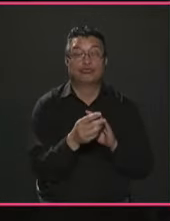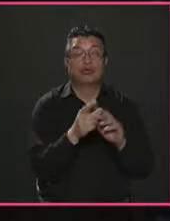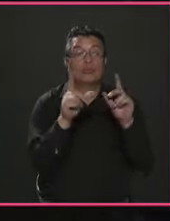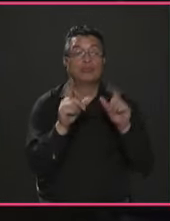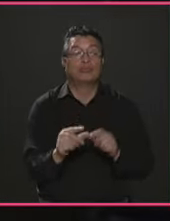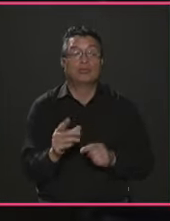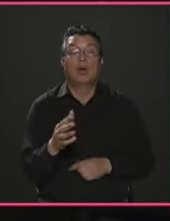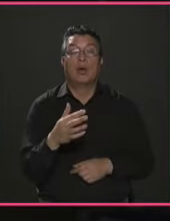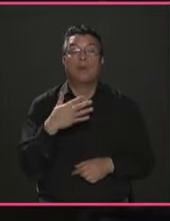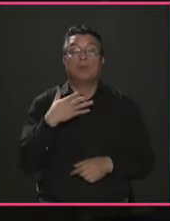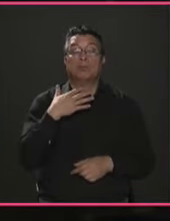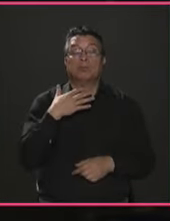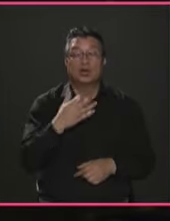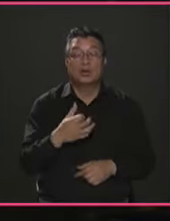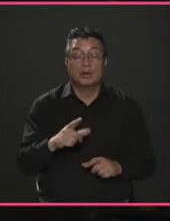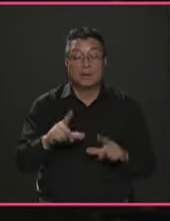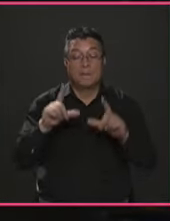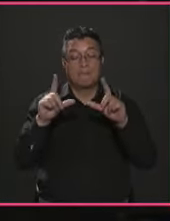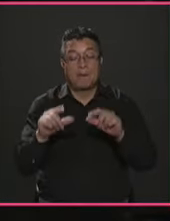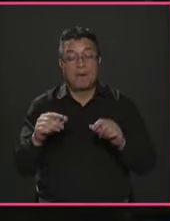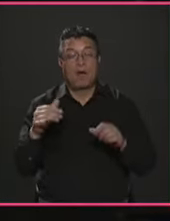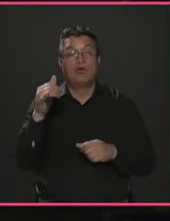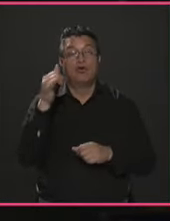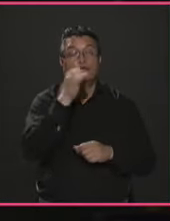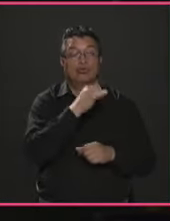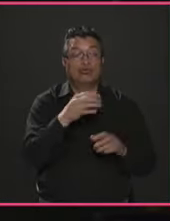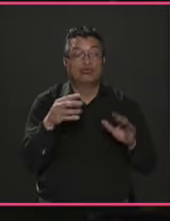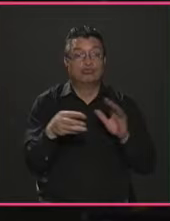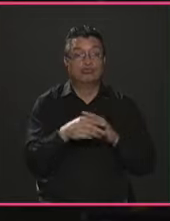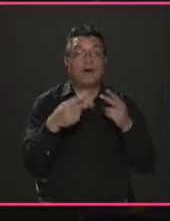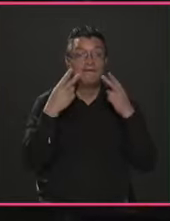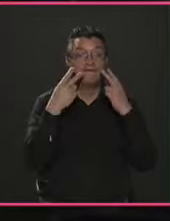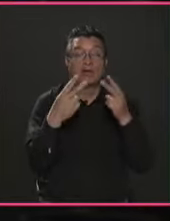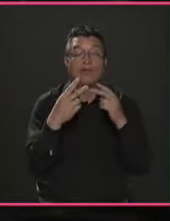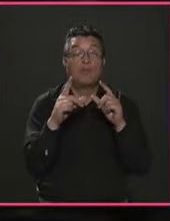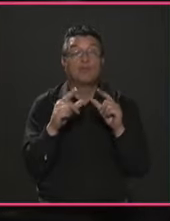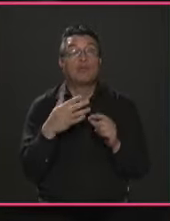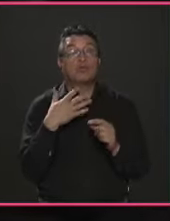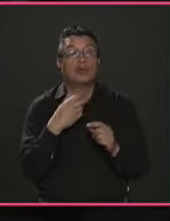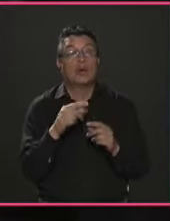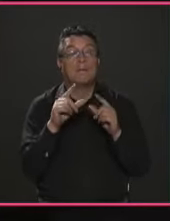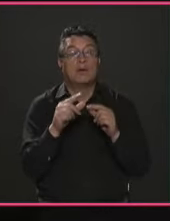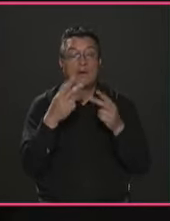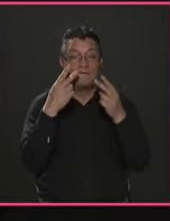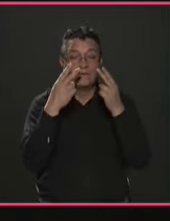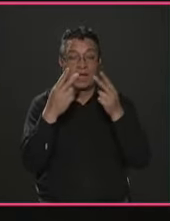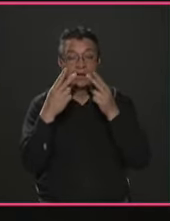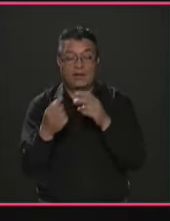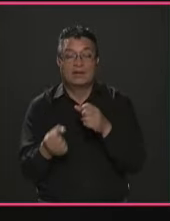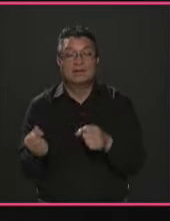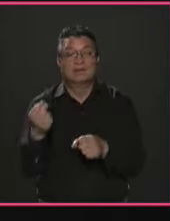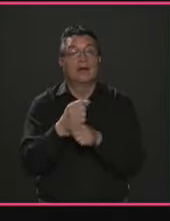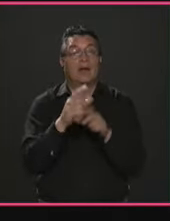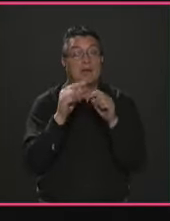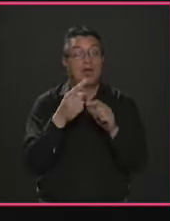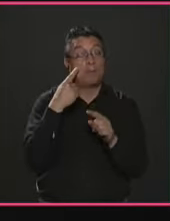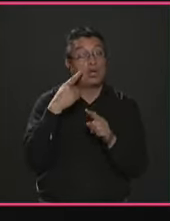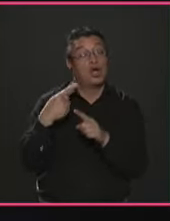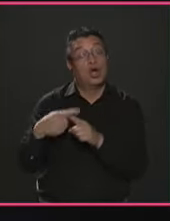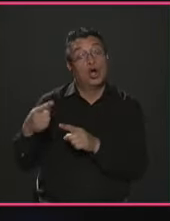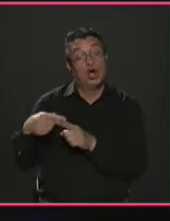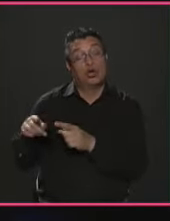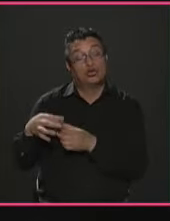qué es más baja la reducción que la cantidad de viajes es porque son menos viajes que están siendo reemplazados pero vemos Que en áreas